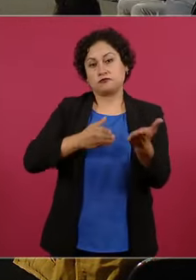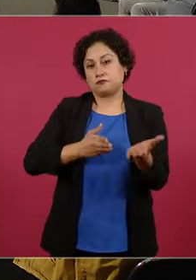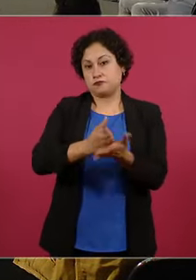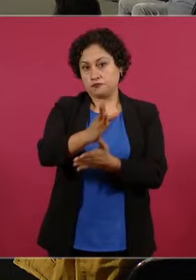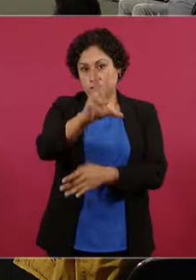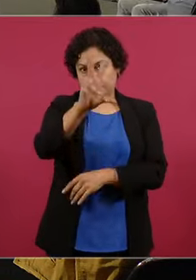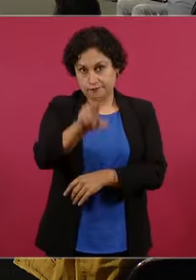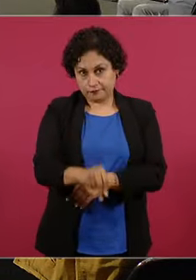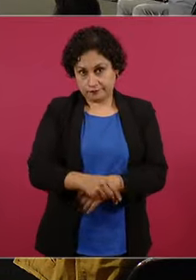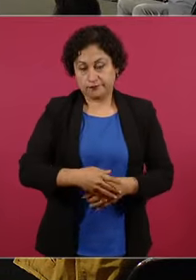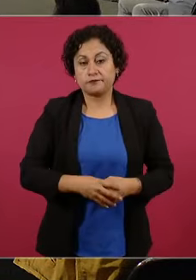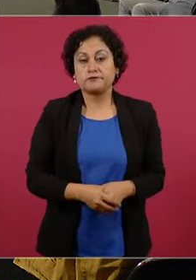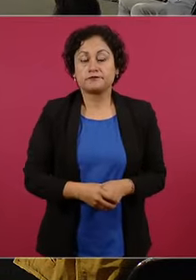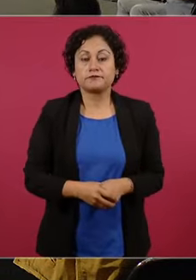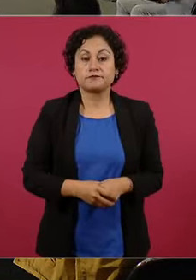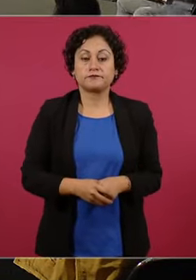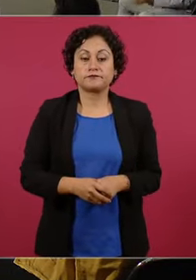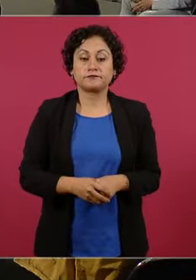Adelante.